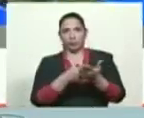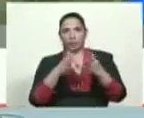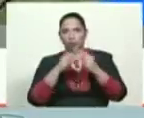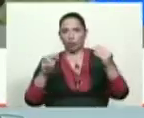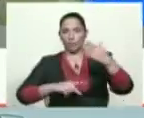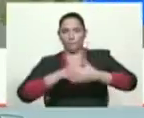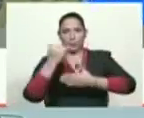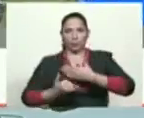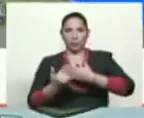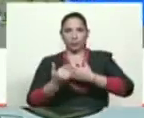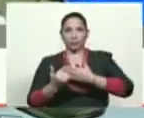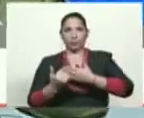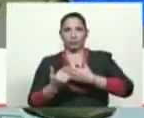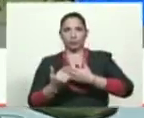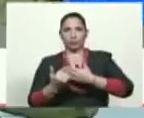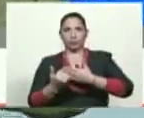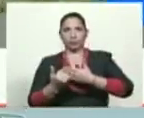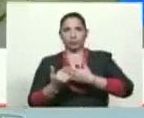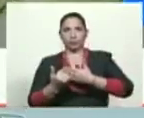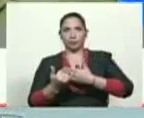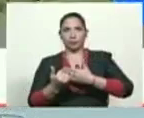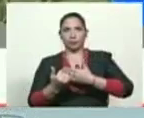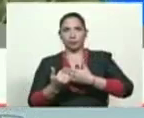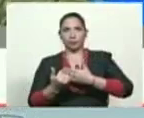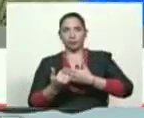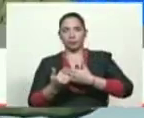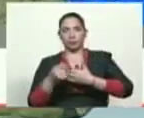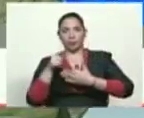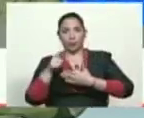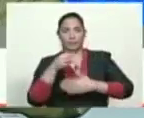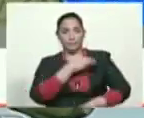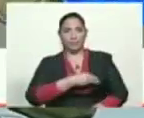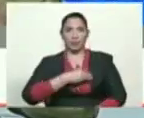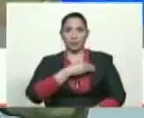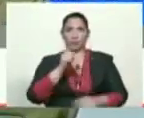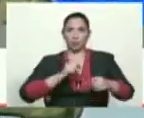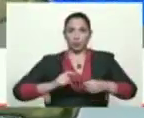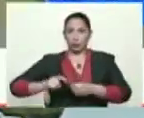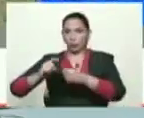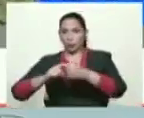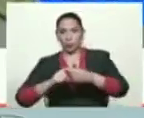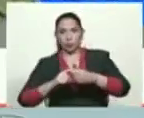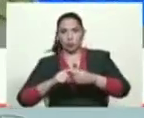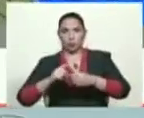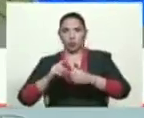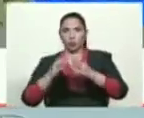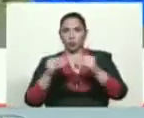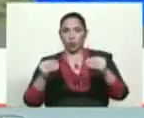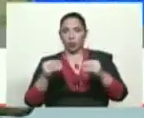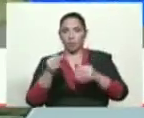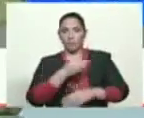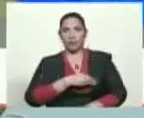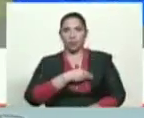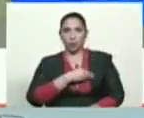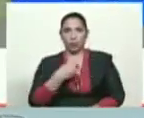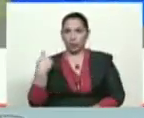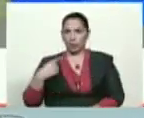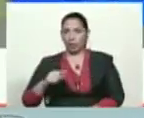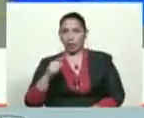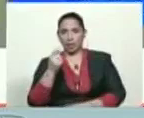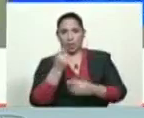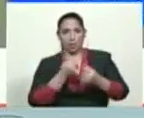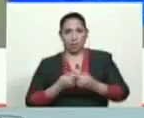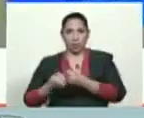proyectos que vienen por esta misión como por todas las demás visiones tienen sus recursos que hay que administrar